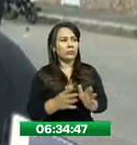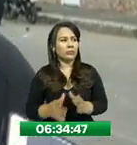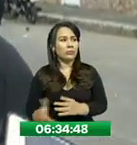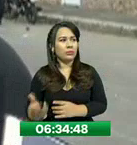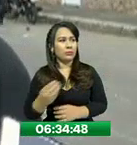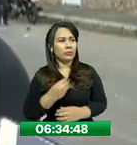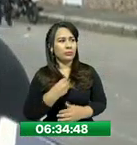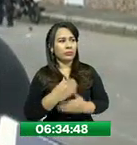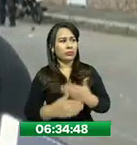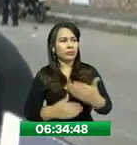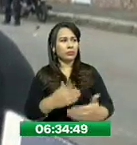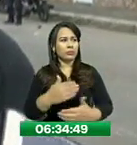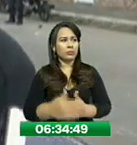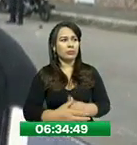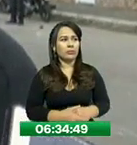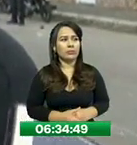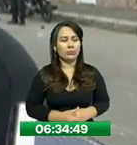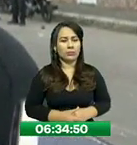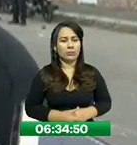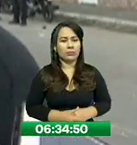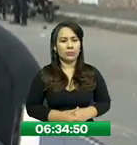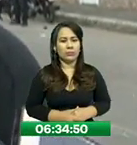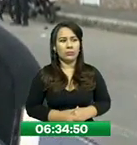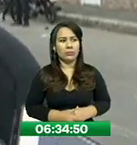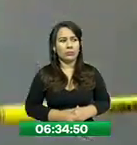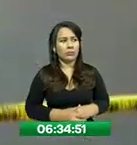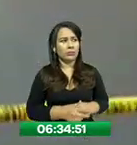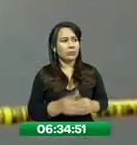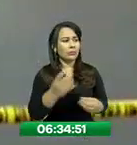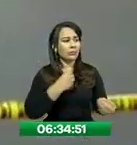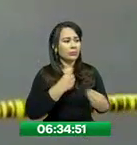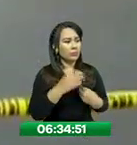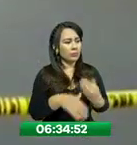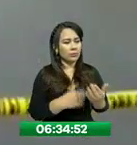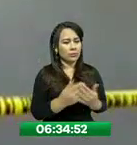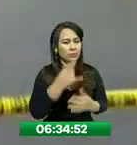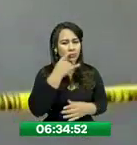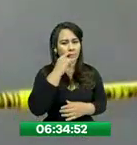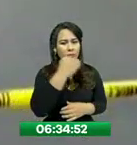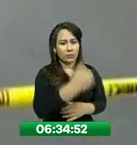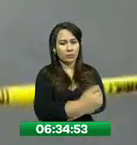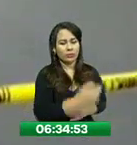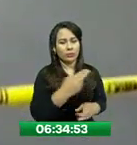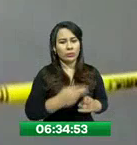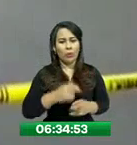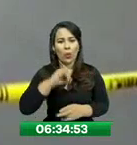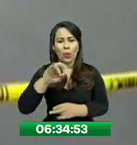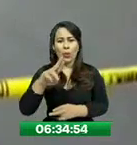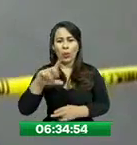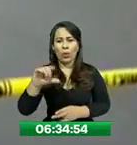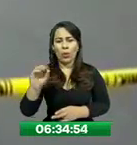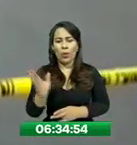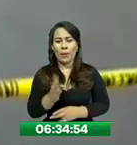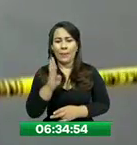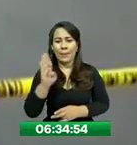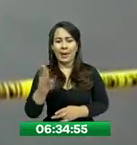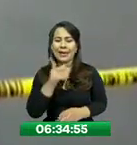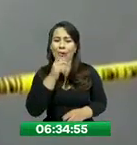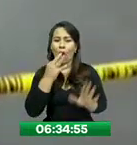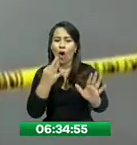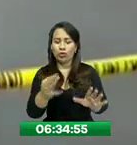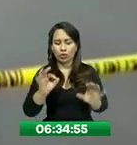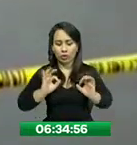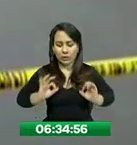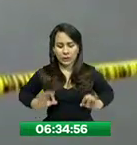sorpresa mía es que mi hijo estaba ya fallecido. El vecino del menor, Julio B., quien recibió 8 tiros, quedó herido